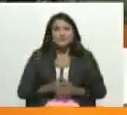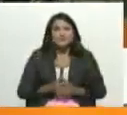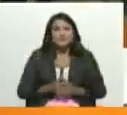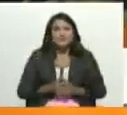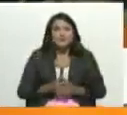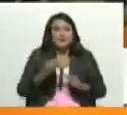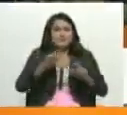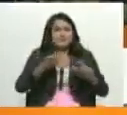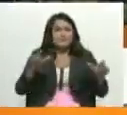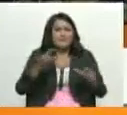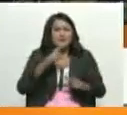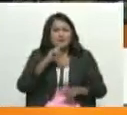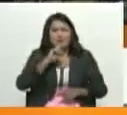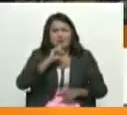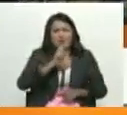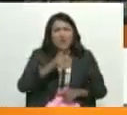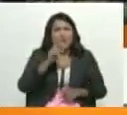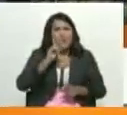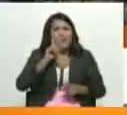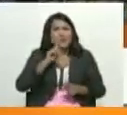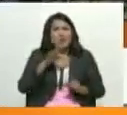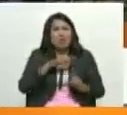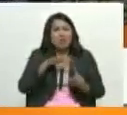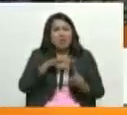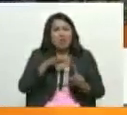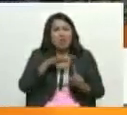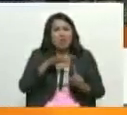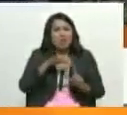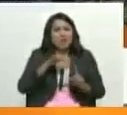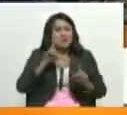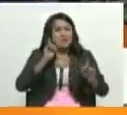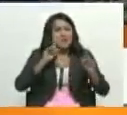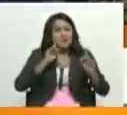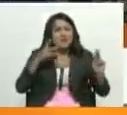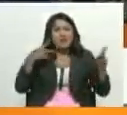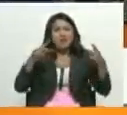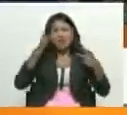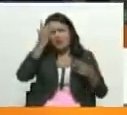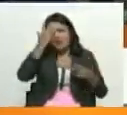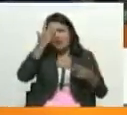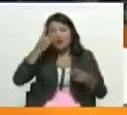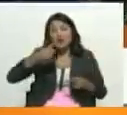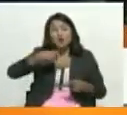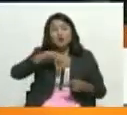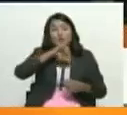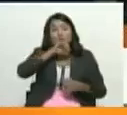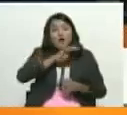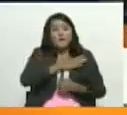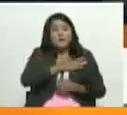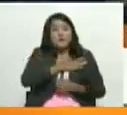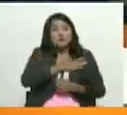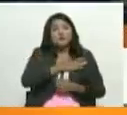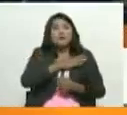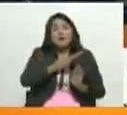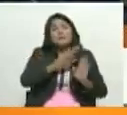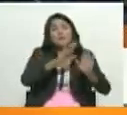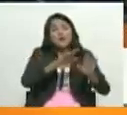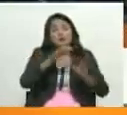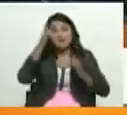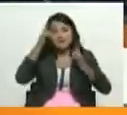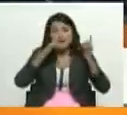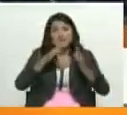quienes odian quienes mienten quienes manipulan con irracionalidad a nosotros nos mueve el amor profundo por Chávez pero no solamente en